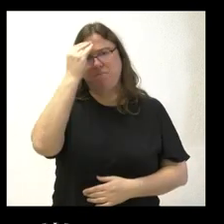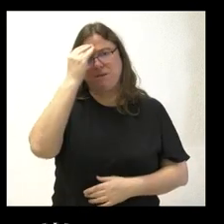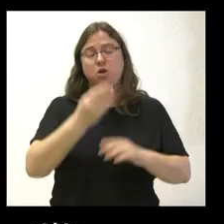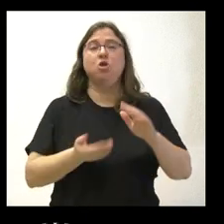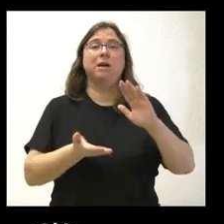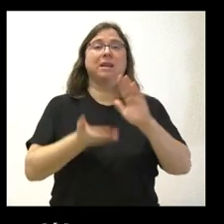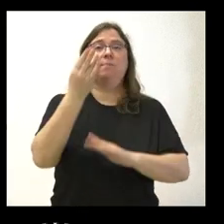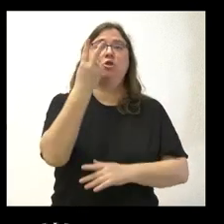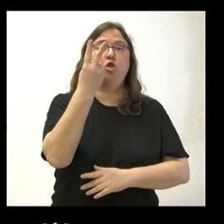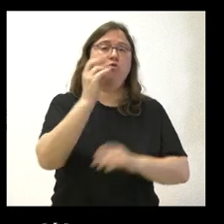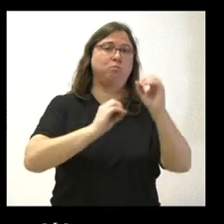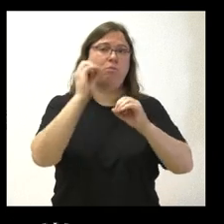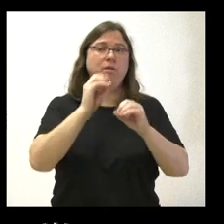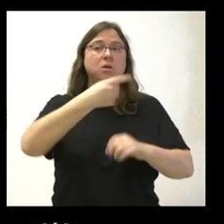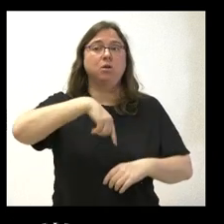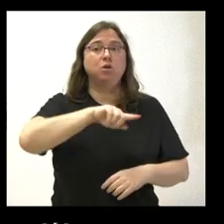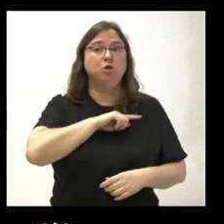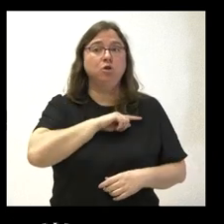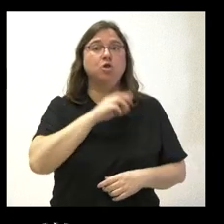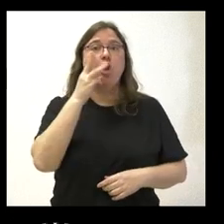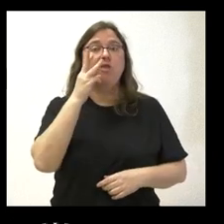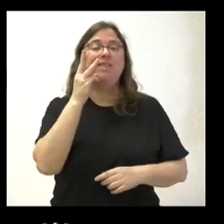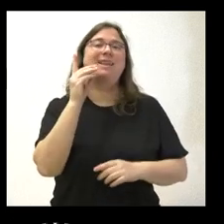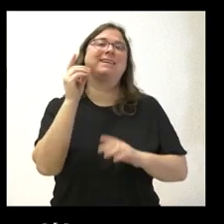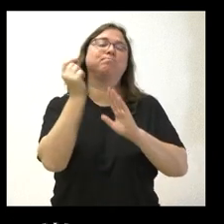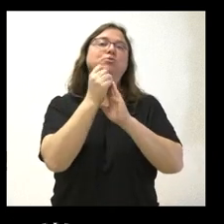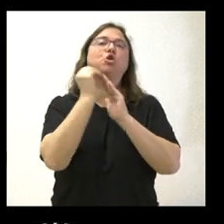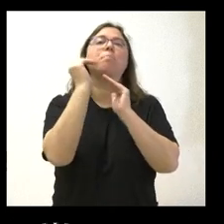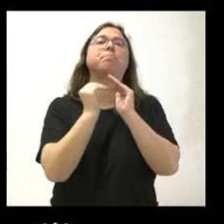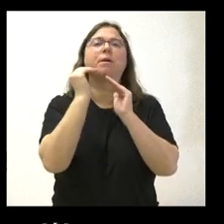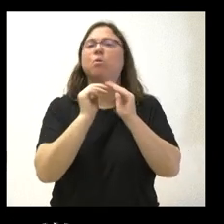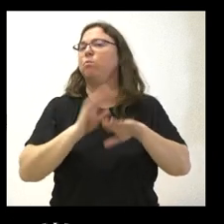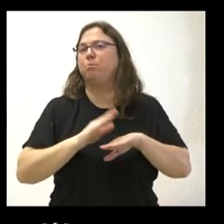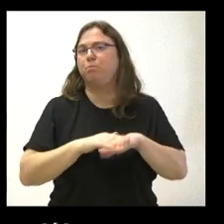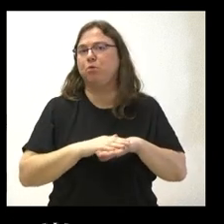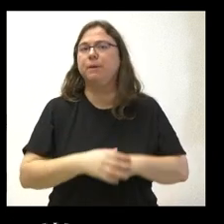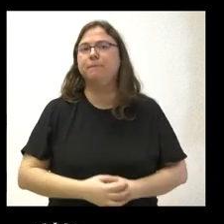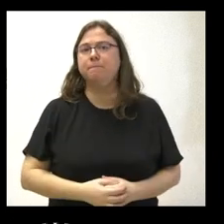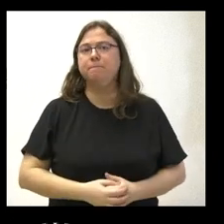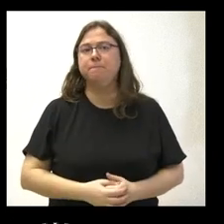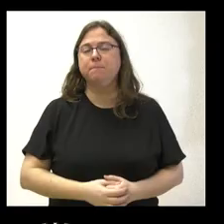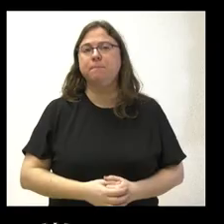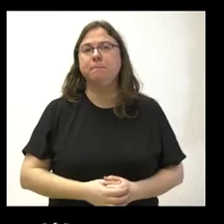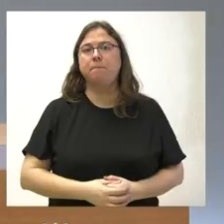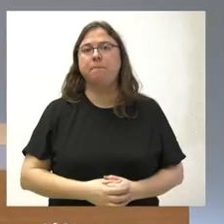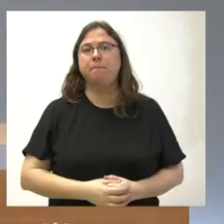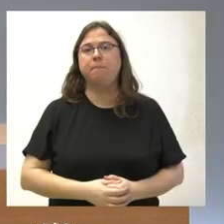2% nosotros vamos a estar tres décimas por debajo yo no sé a qué se debe este menor crecimiento de la